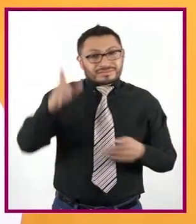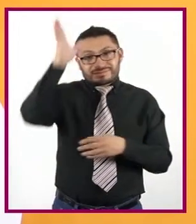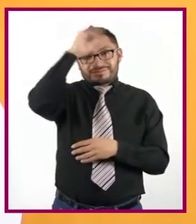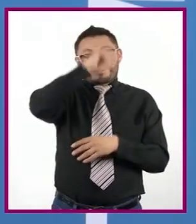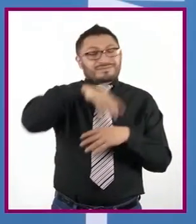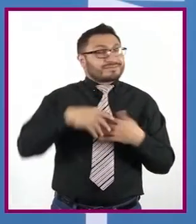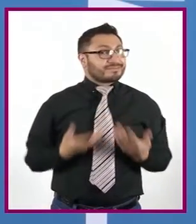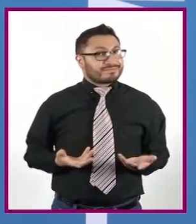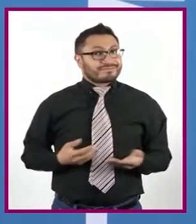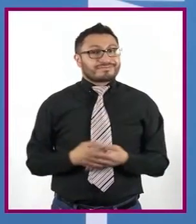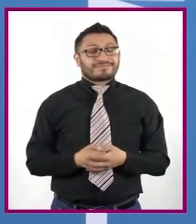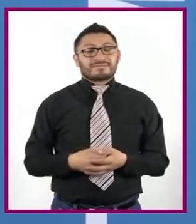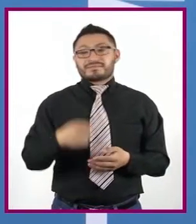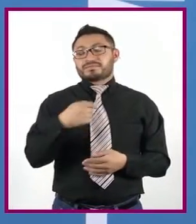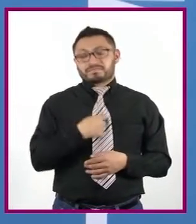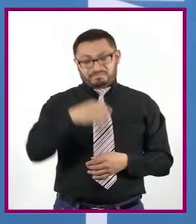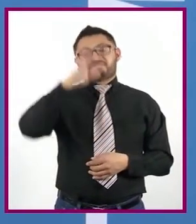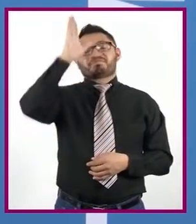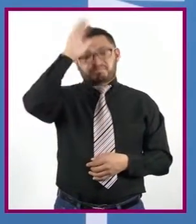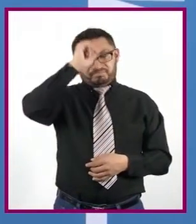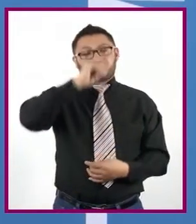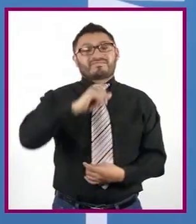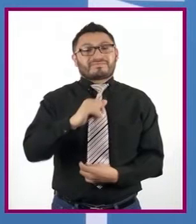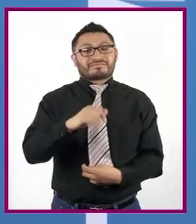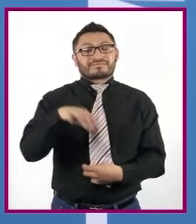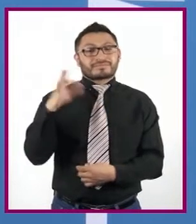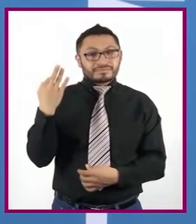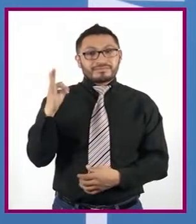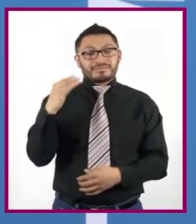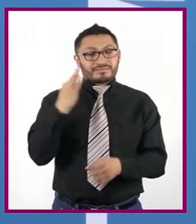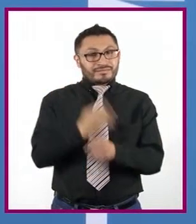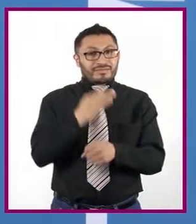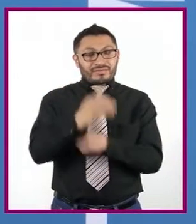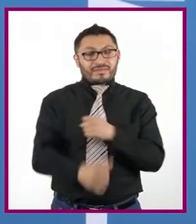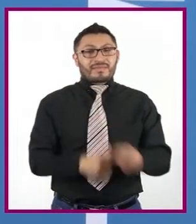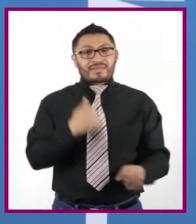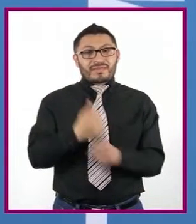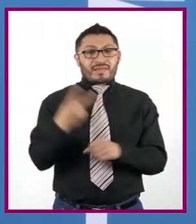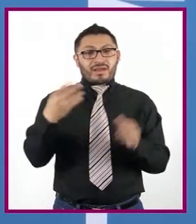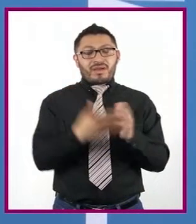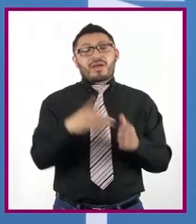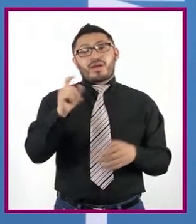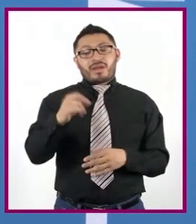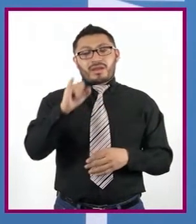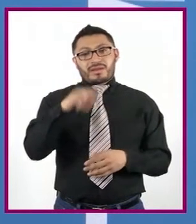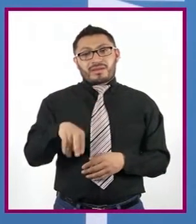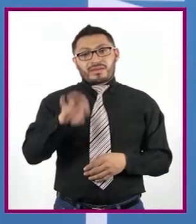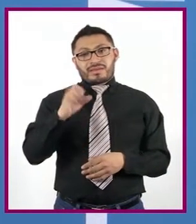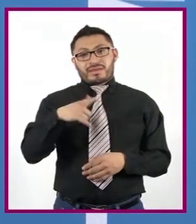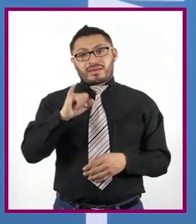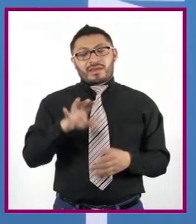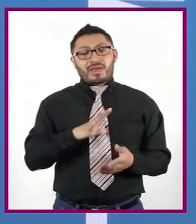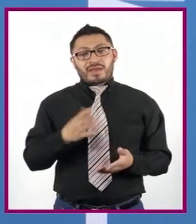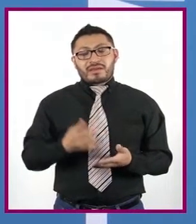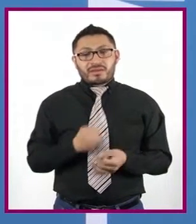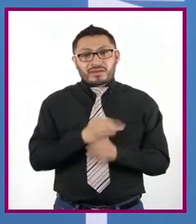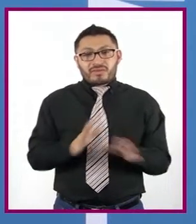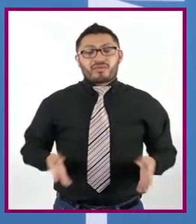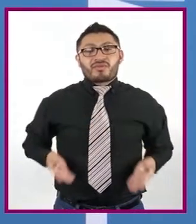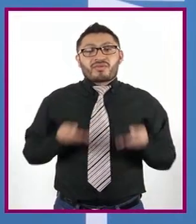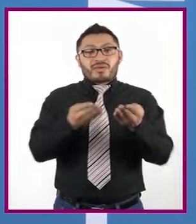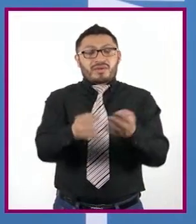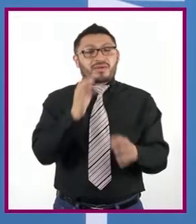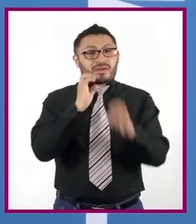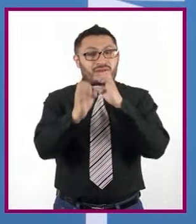acuerdo? Yo sí lo estoy. En febrero de este año, el INEGI presentó información de una encuesta realizada al